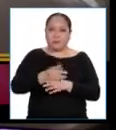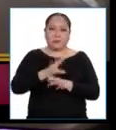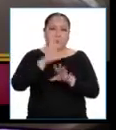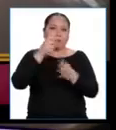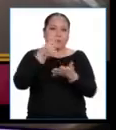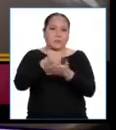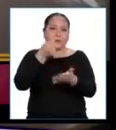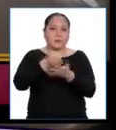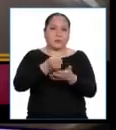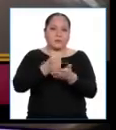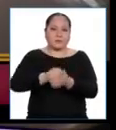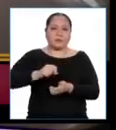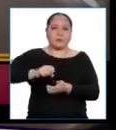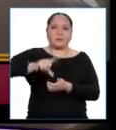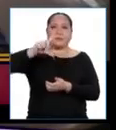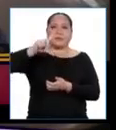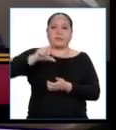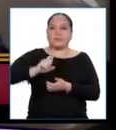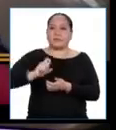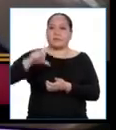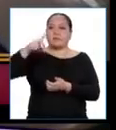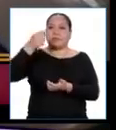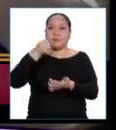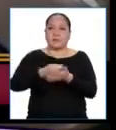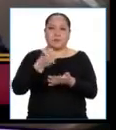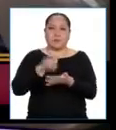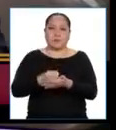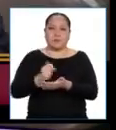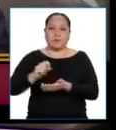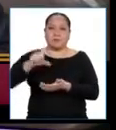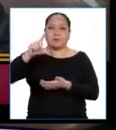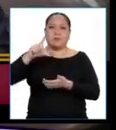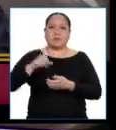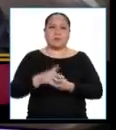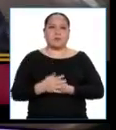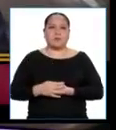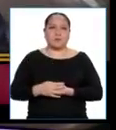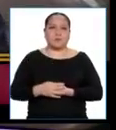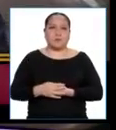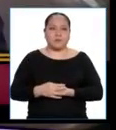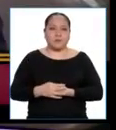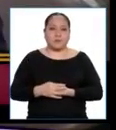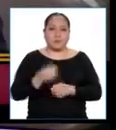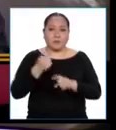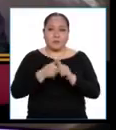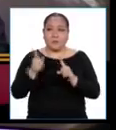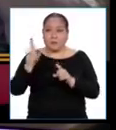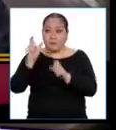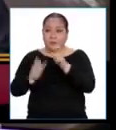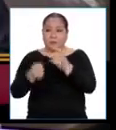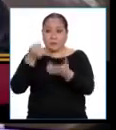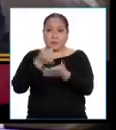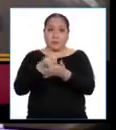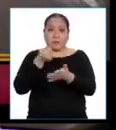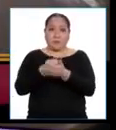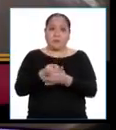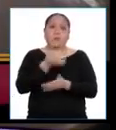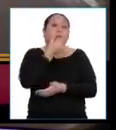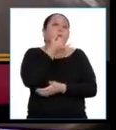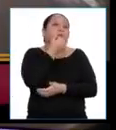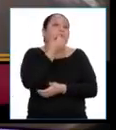costos totalmente elevados, Premier. Mientras la gente pagaba, ¿y qué